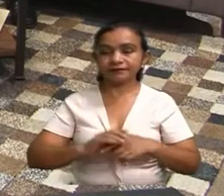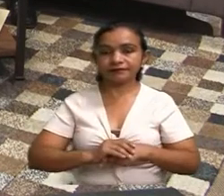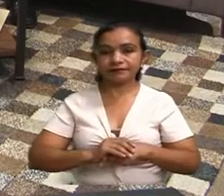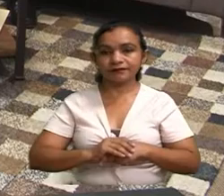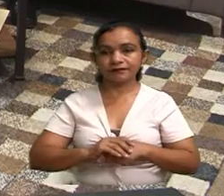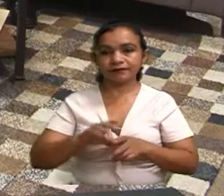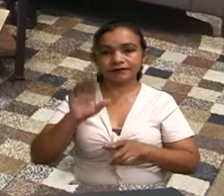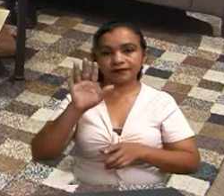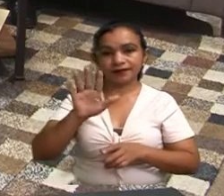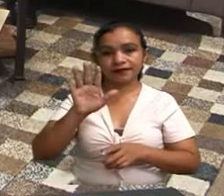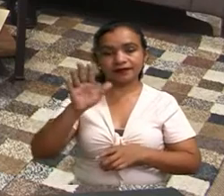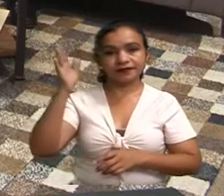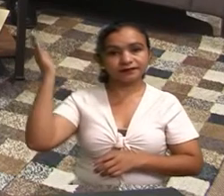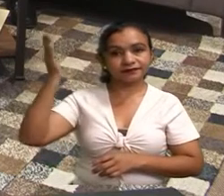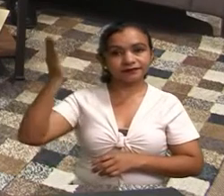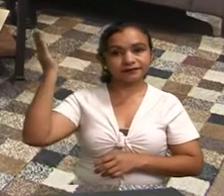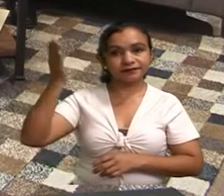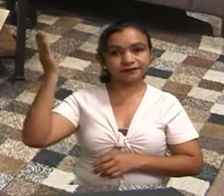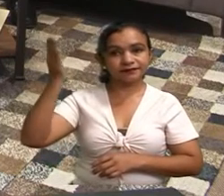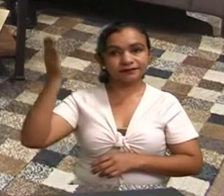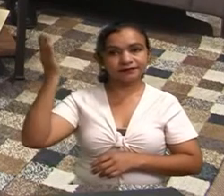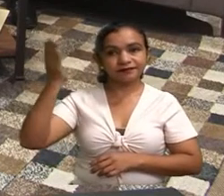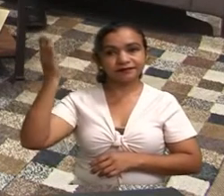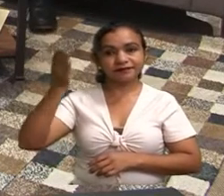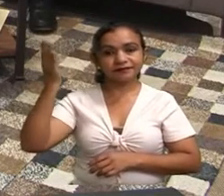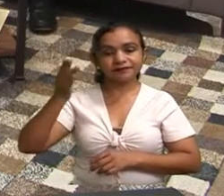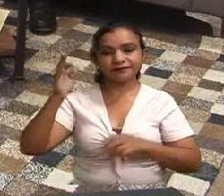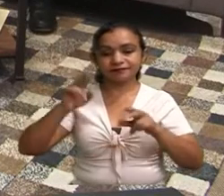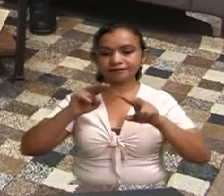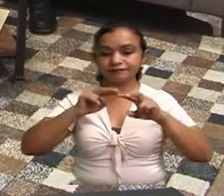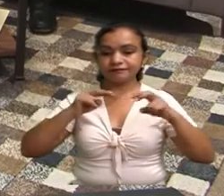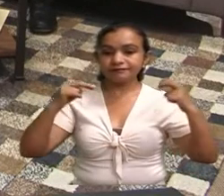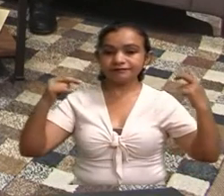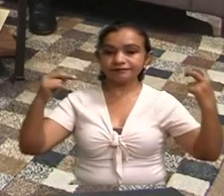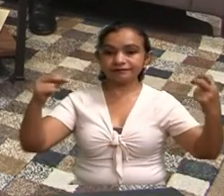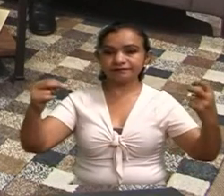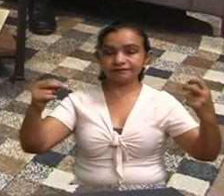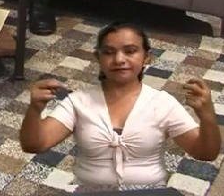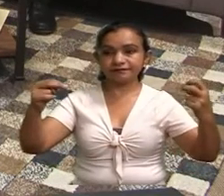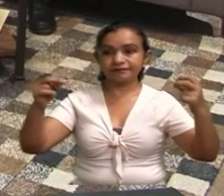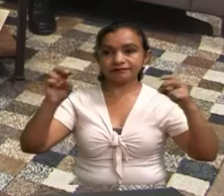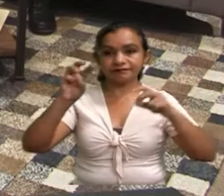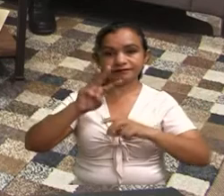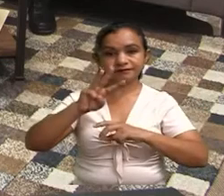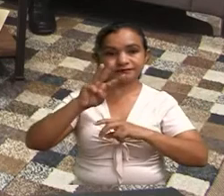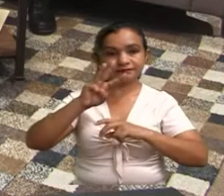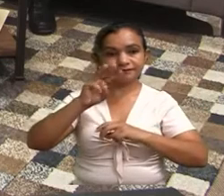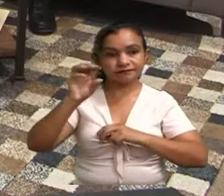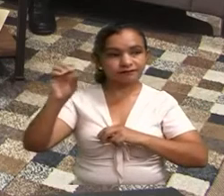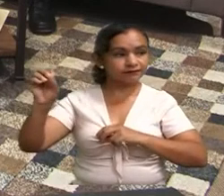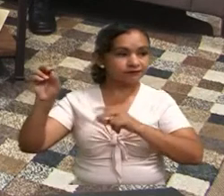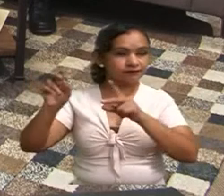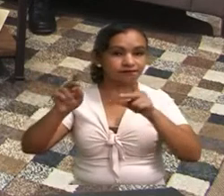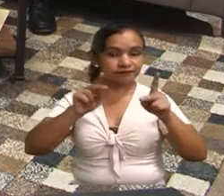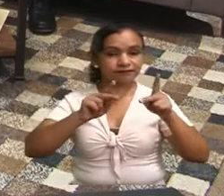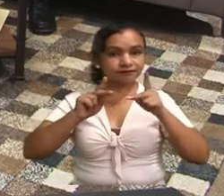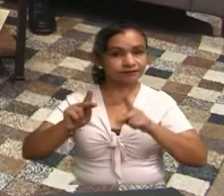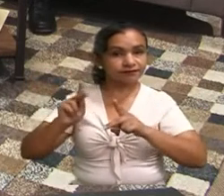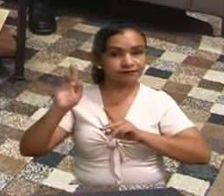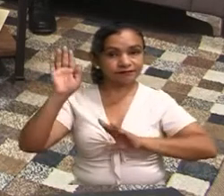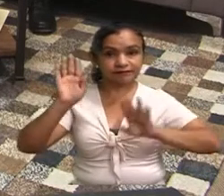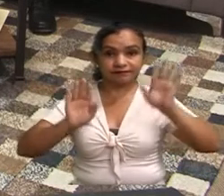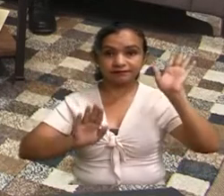Vamos a tener 5 ponencias donde va a estar el plenario completo, te decía yo, 300 personas. Entonces, vamos a